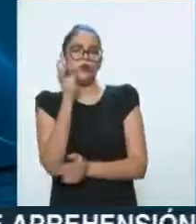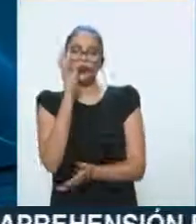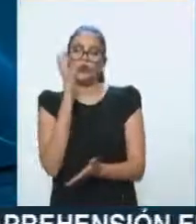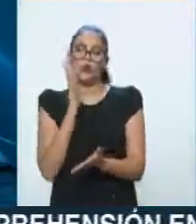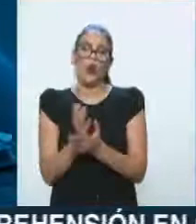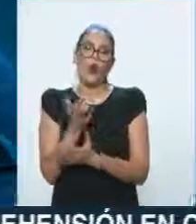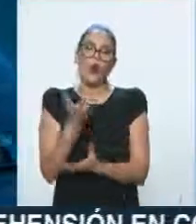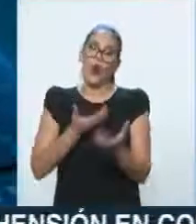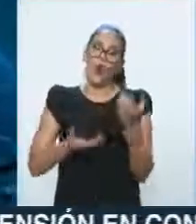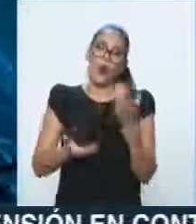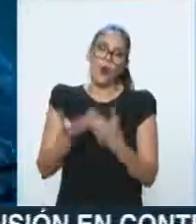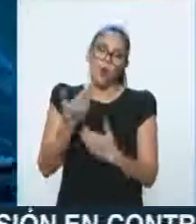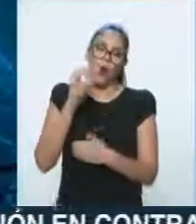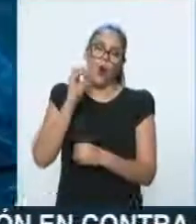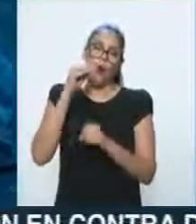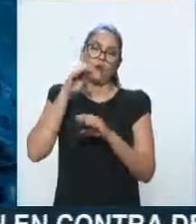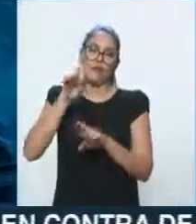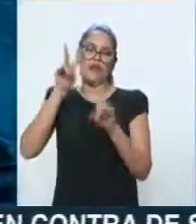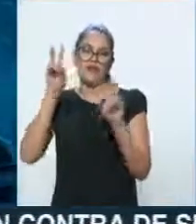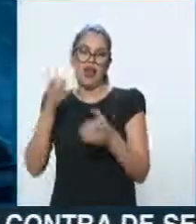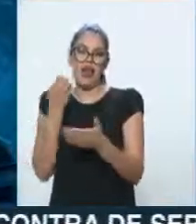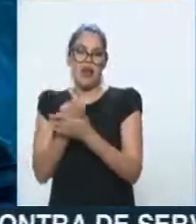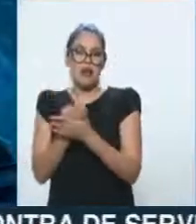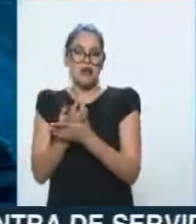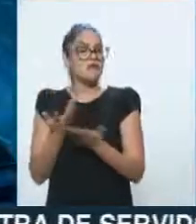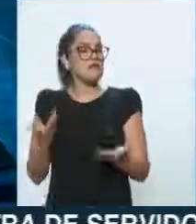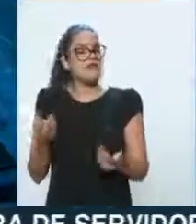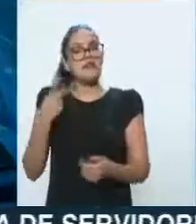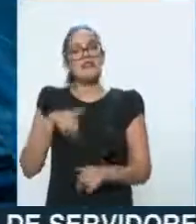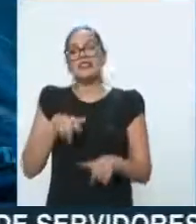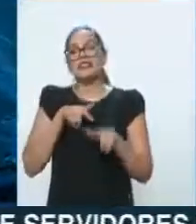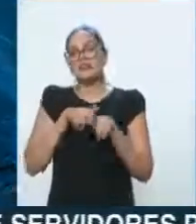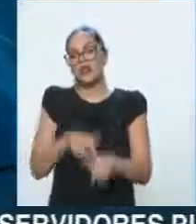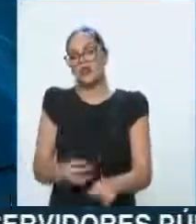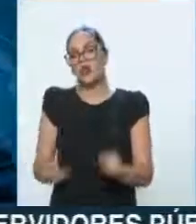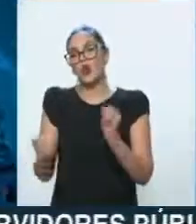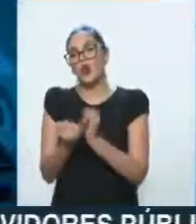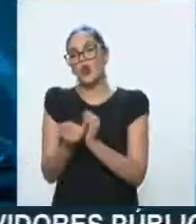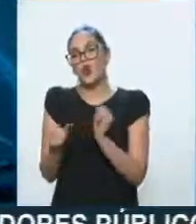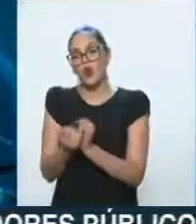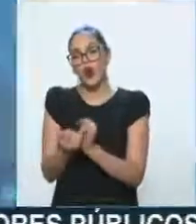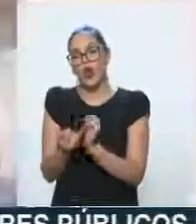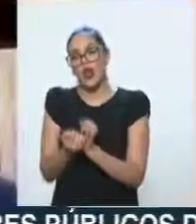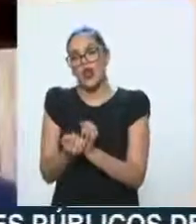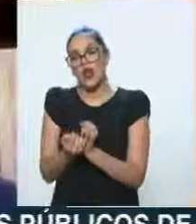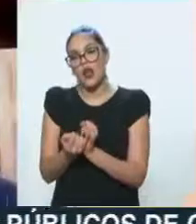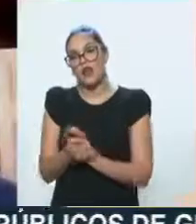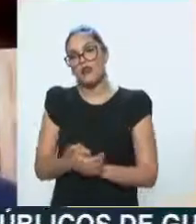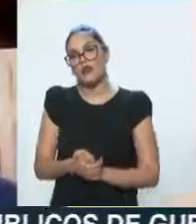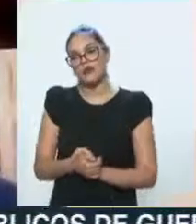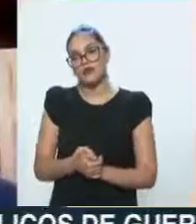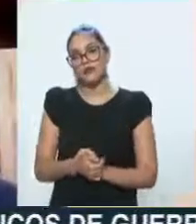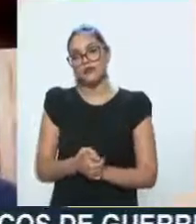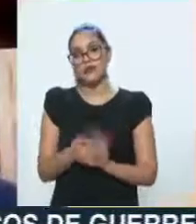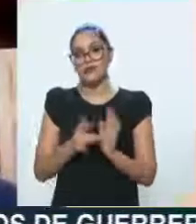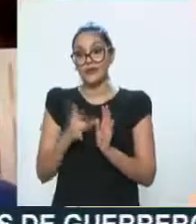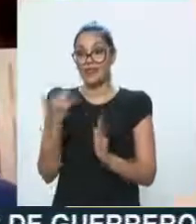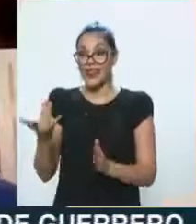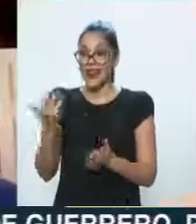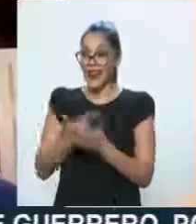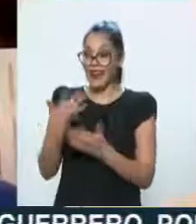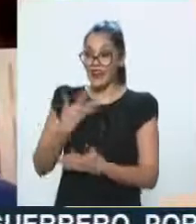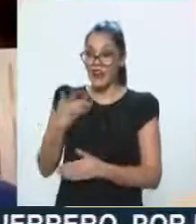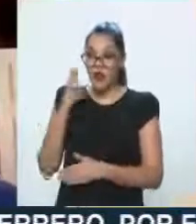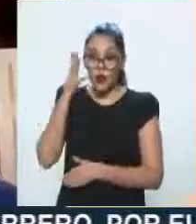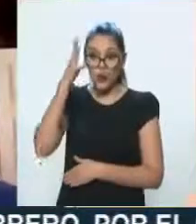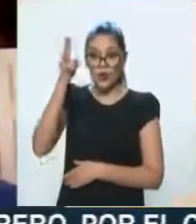comerciales o inclusive económicos, pero sin lugar a dudas, la fortaleza que le brinda a la relación tener este acuerdo a